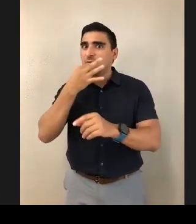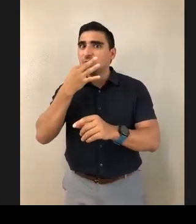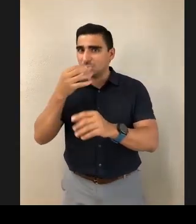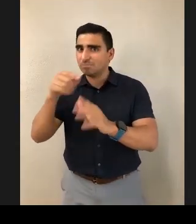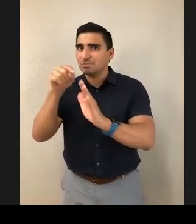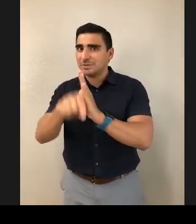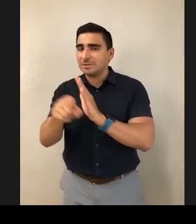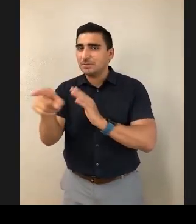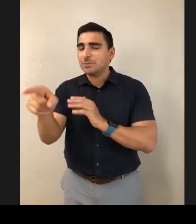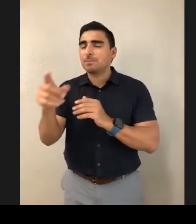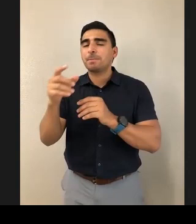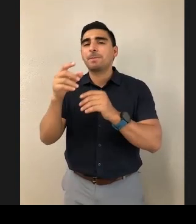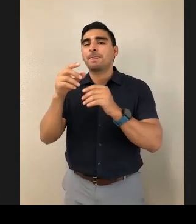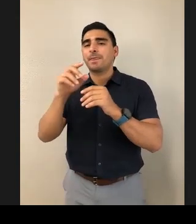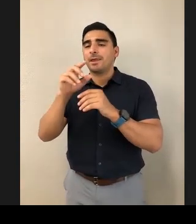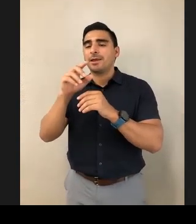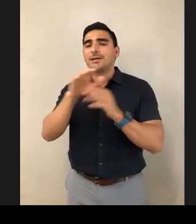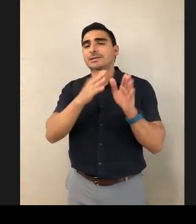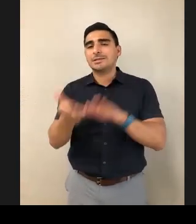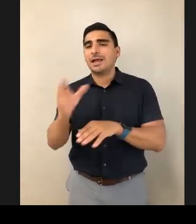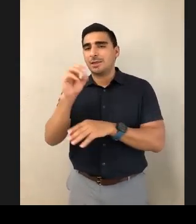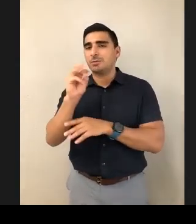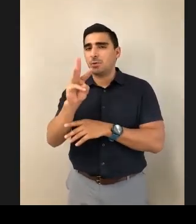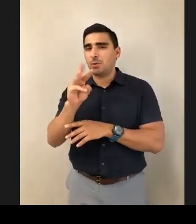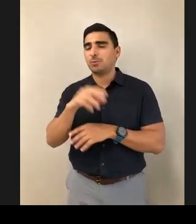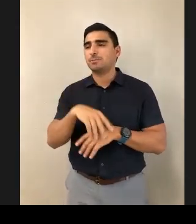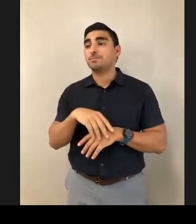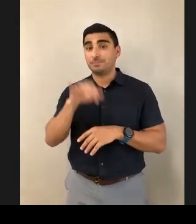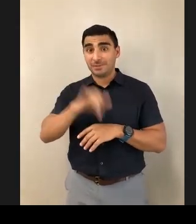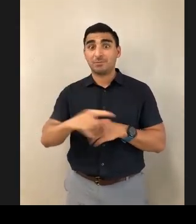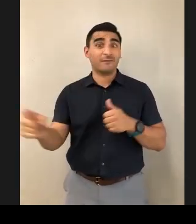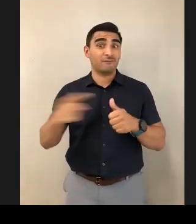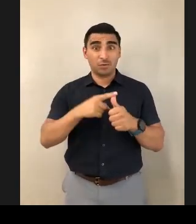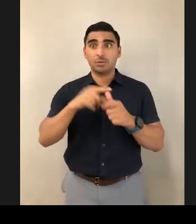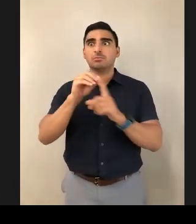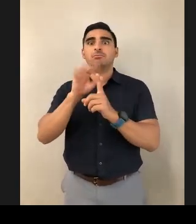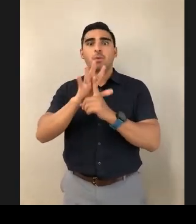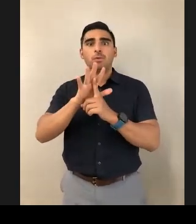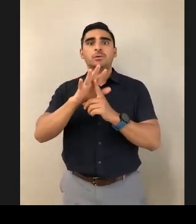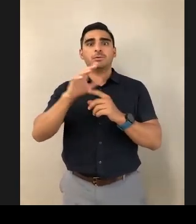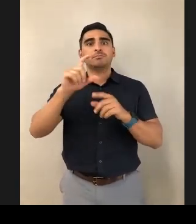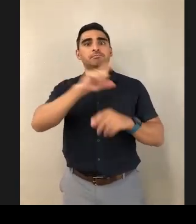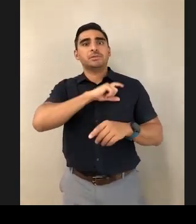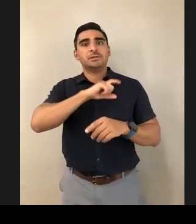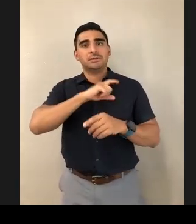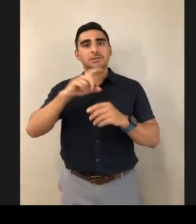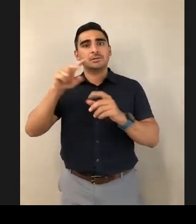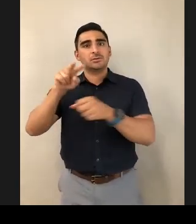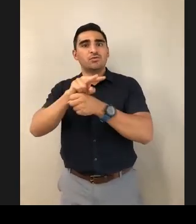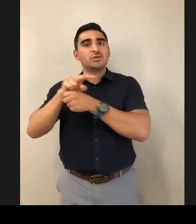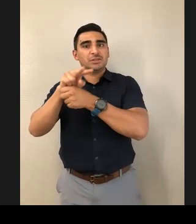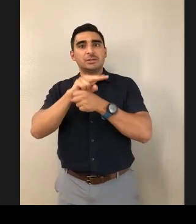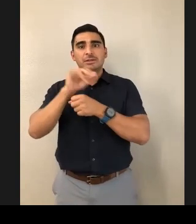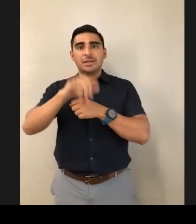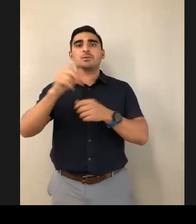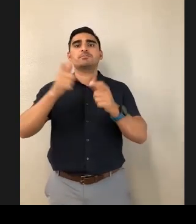alguien que está bajo pena de muerte. Y el